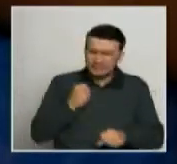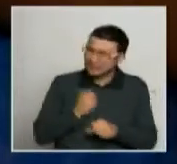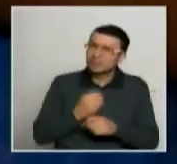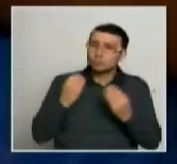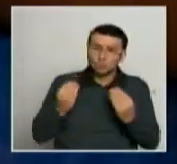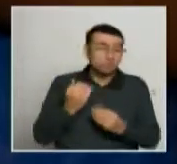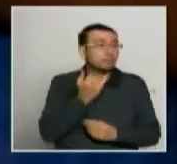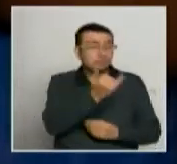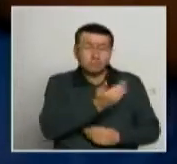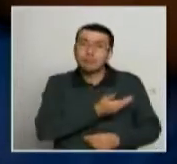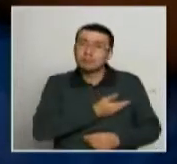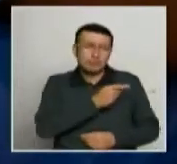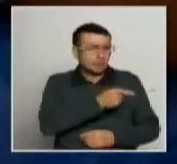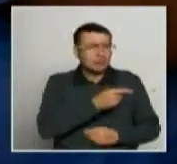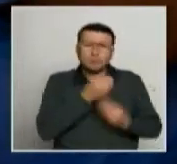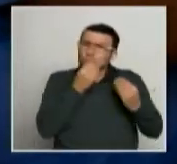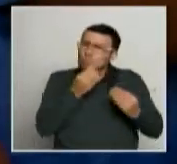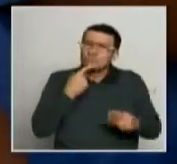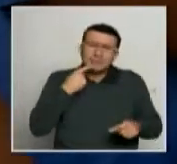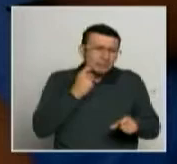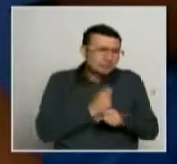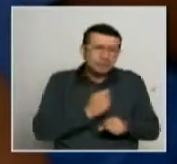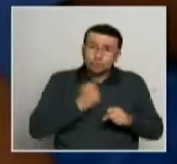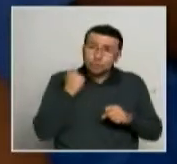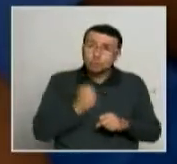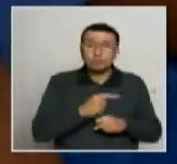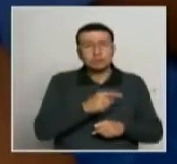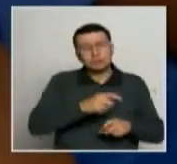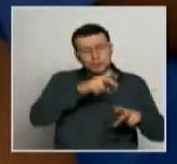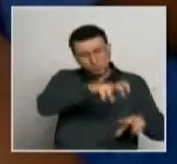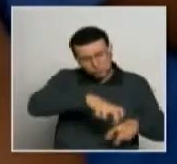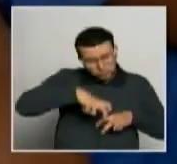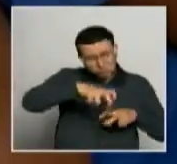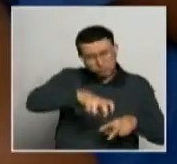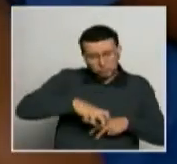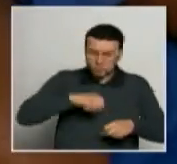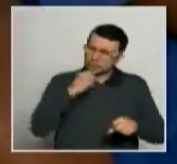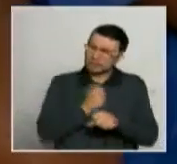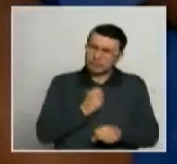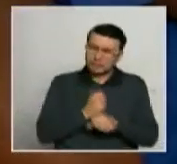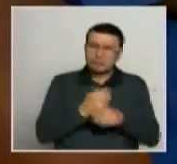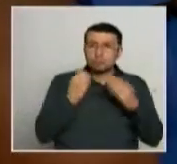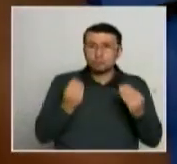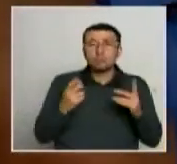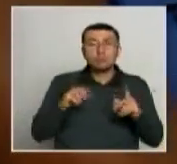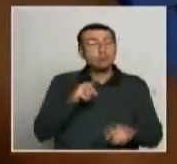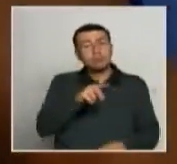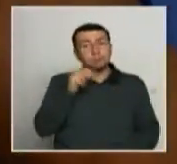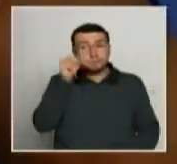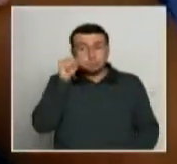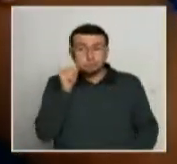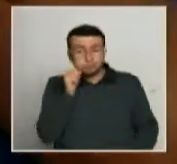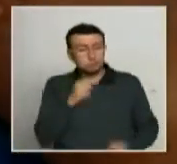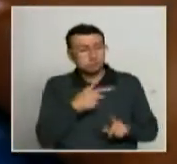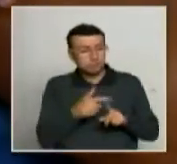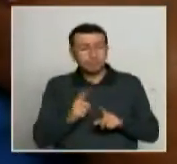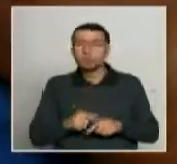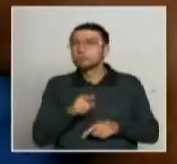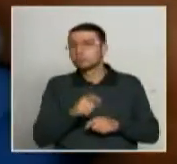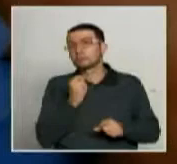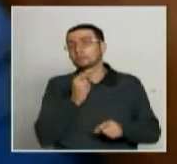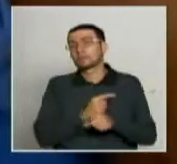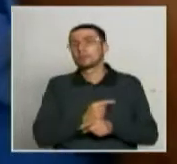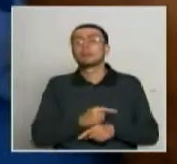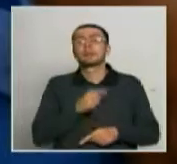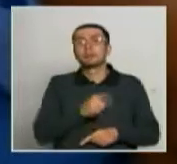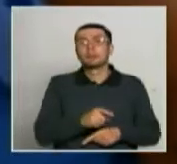nuestras mamás. Les tocó muchas veces en el campo, trabajar, en fin, y los embarazos y eso les puede causar estas venitas.